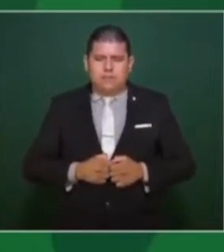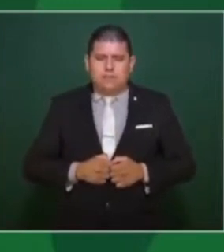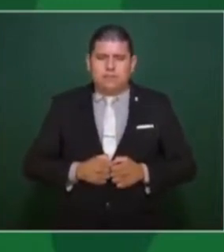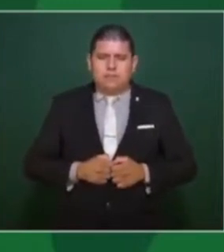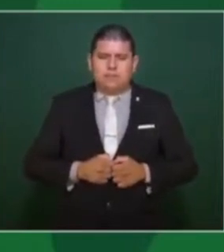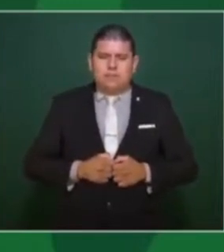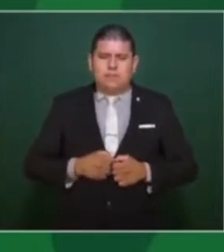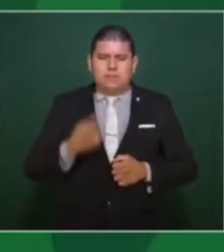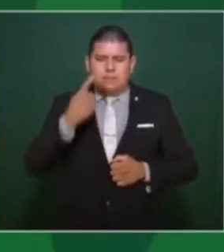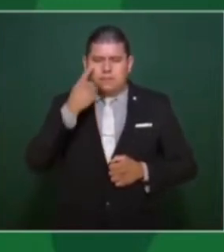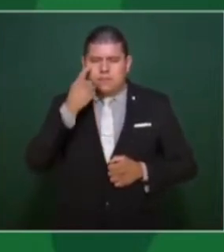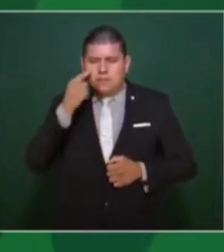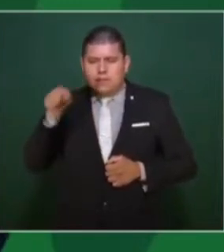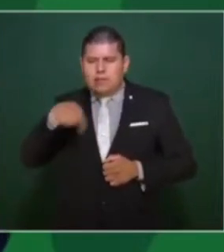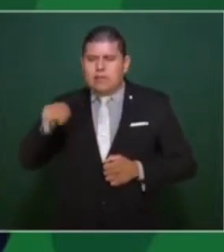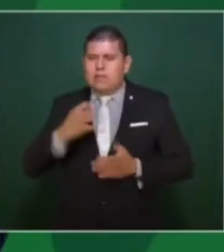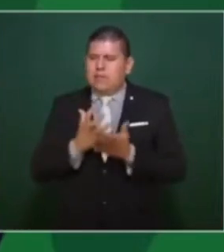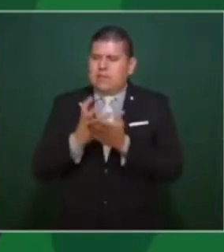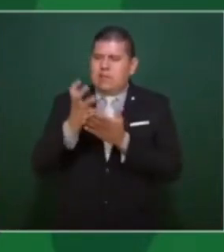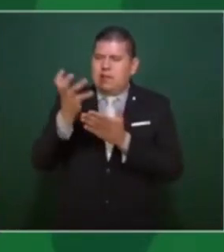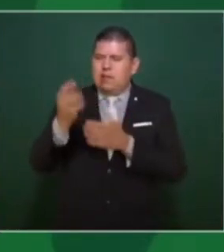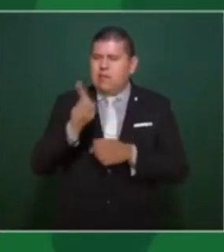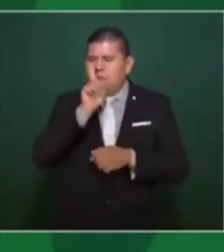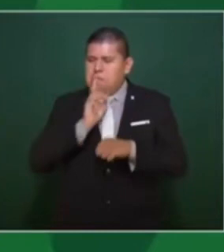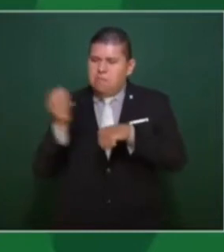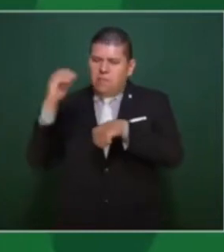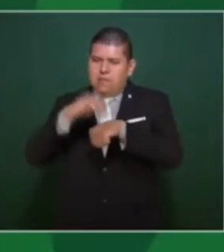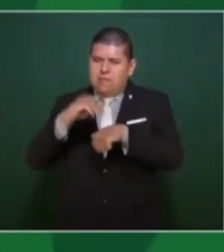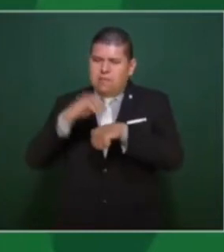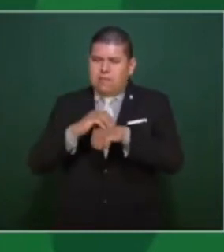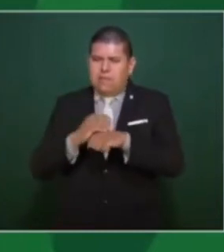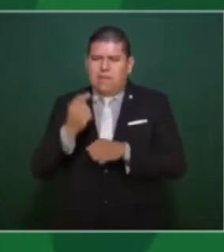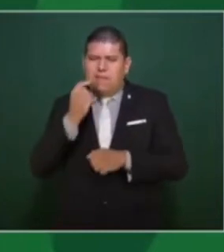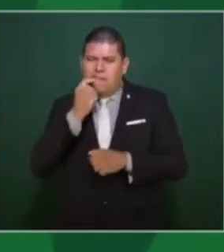la cuchara, pero en general,